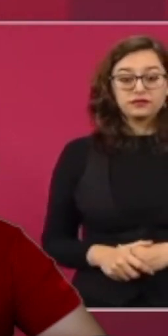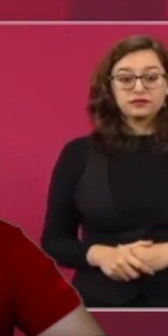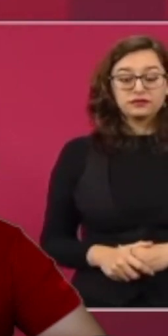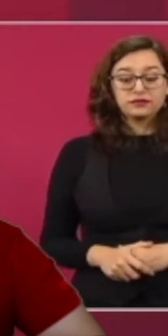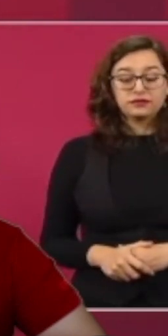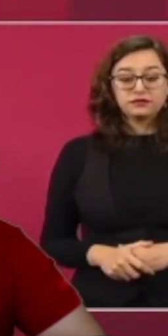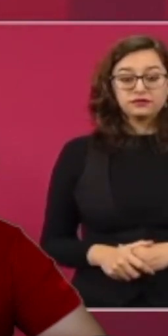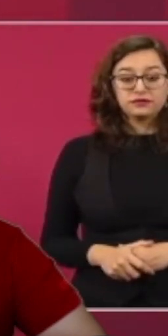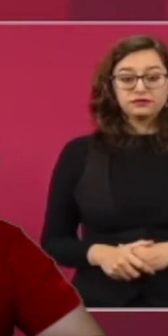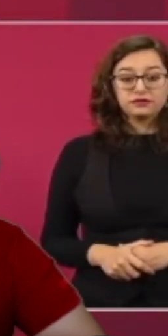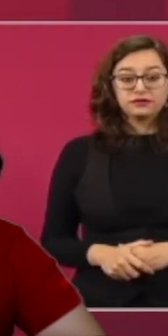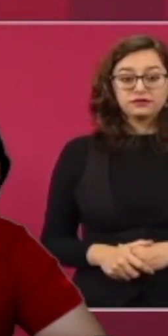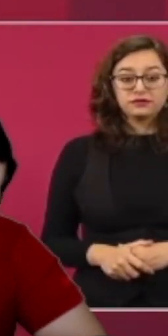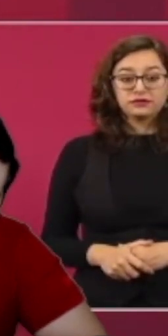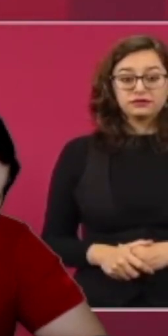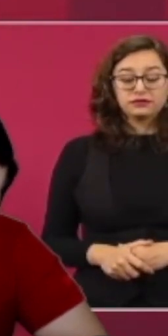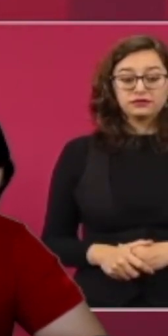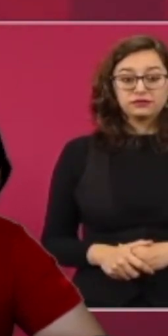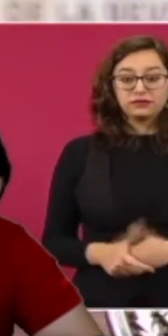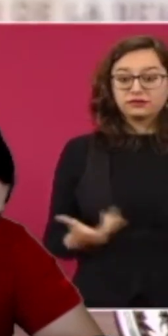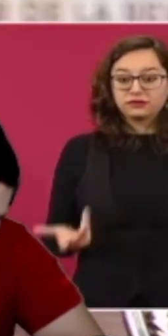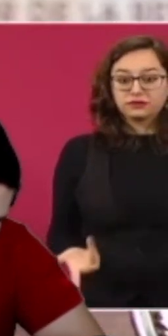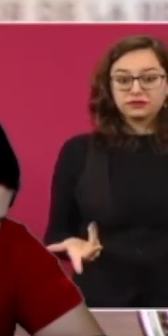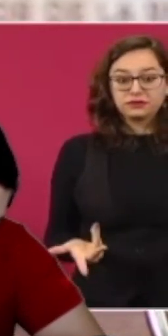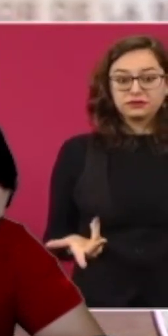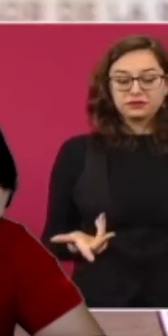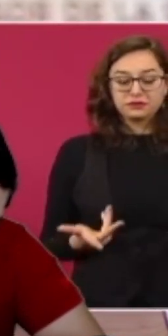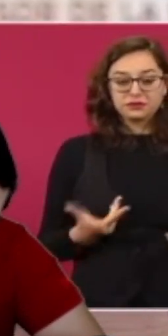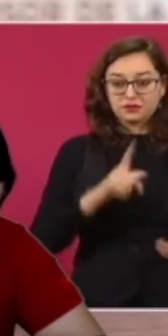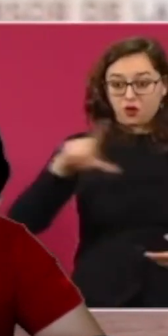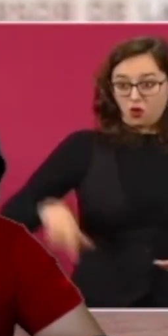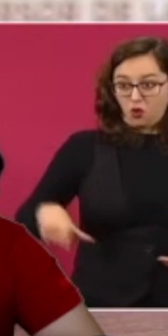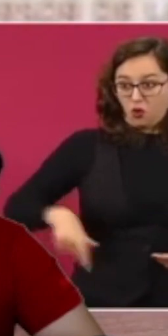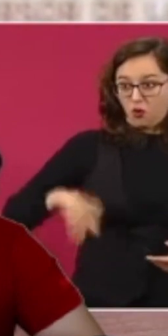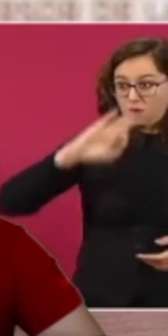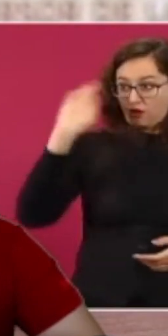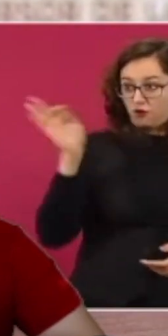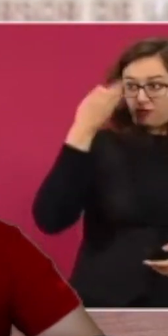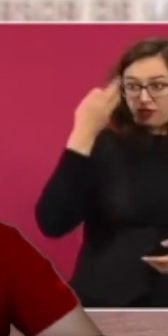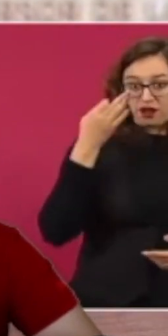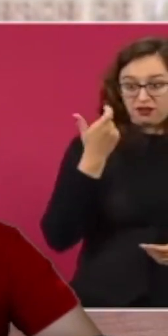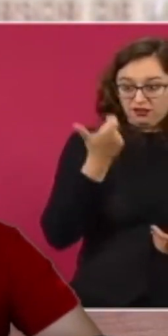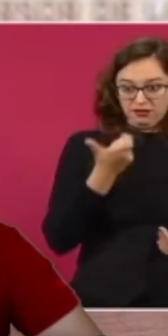Es que no se puede destinar dinero del presupuesto, según